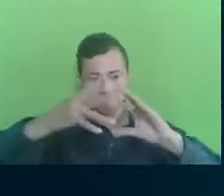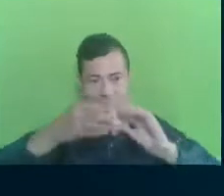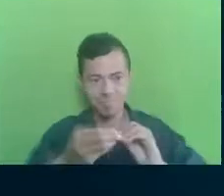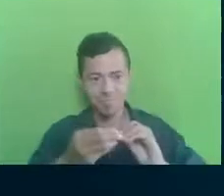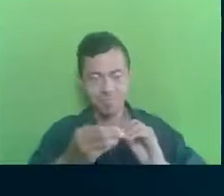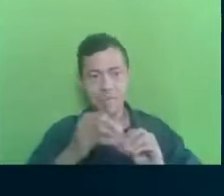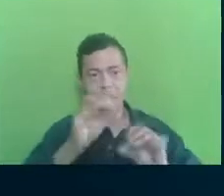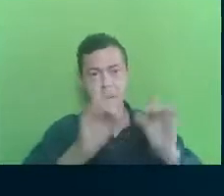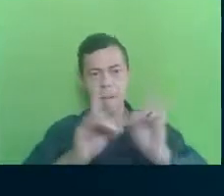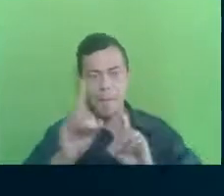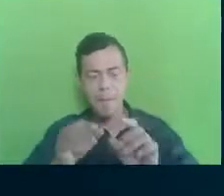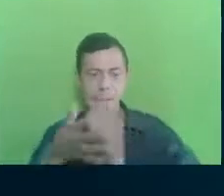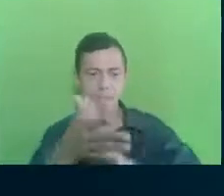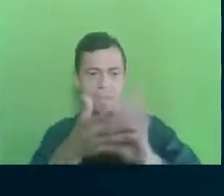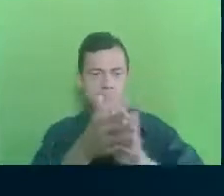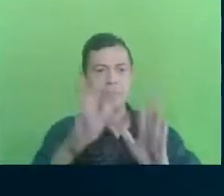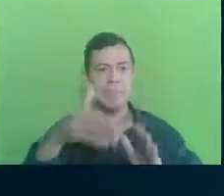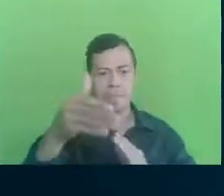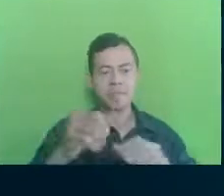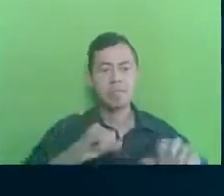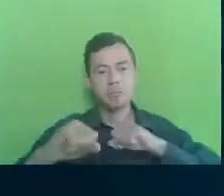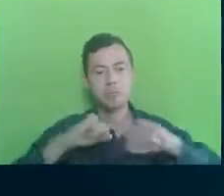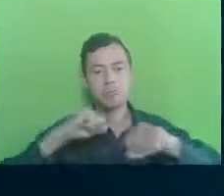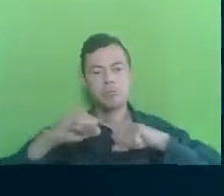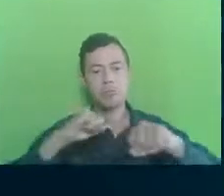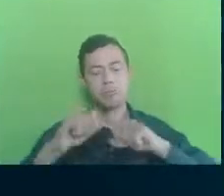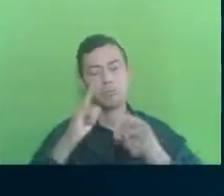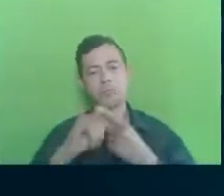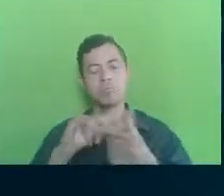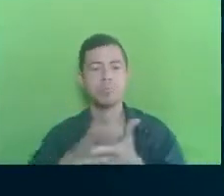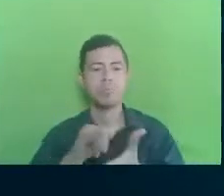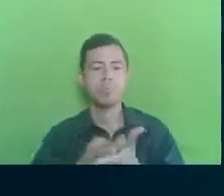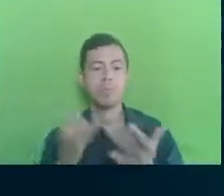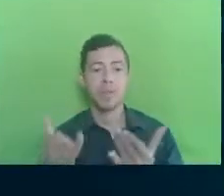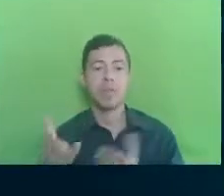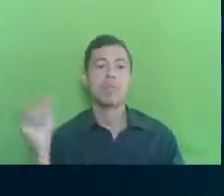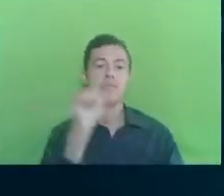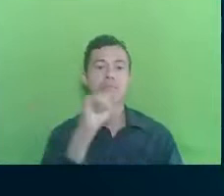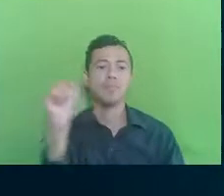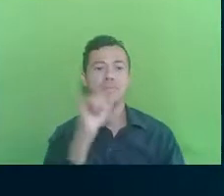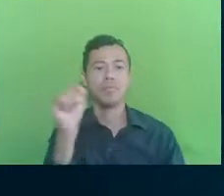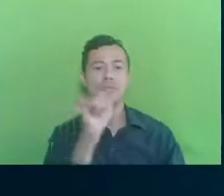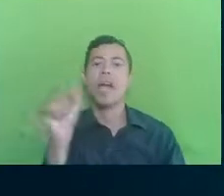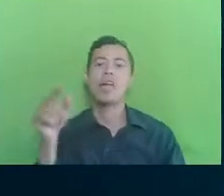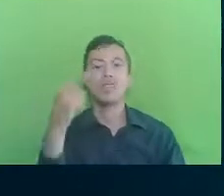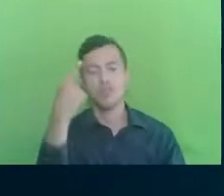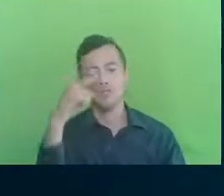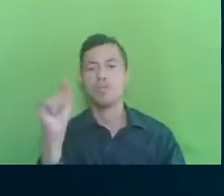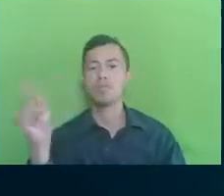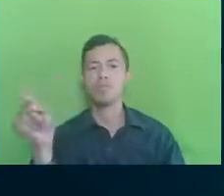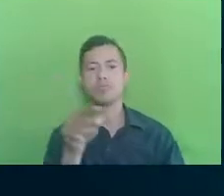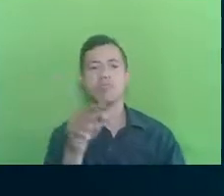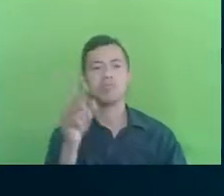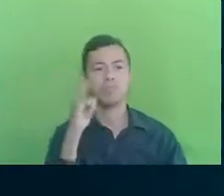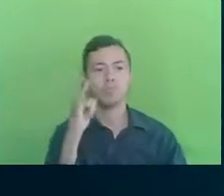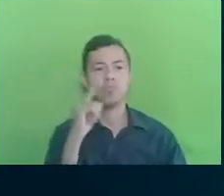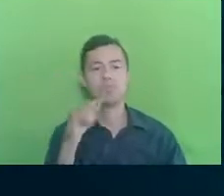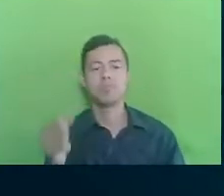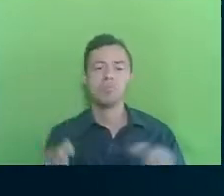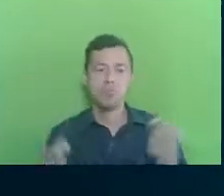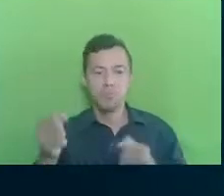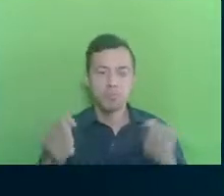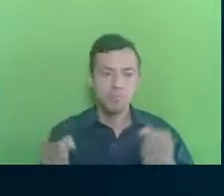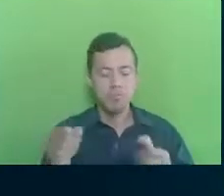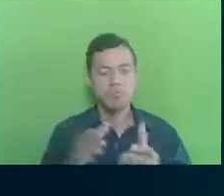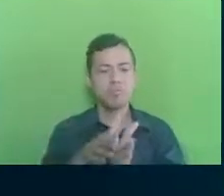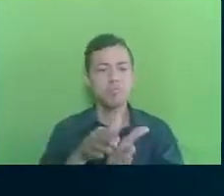decisiones y luego las ejecuta. Entonces los vehículos autónomos que ustedes hoy en día están escuchando, que están por ahí, tal vez Tesla, obviamente